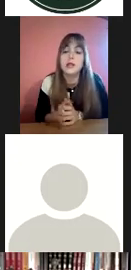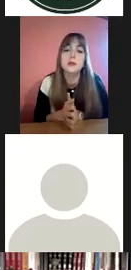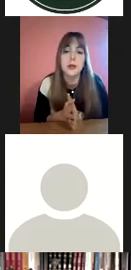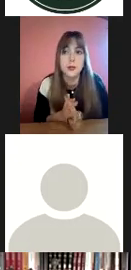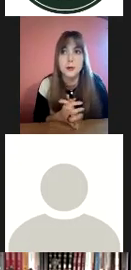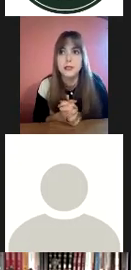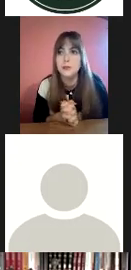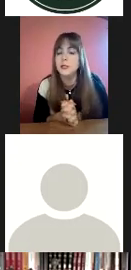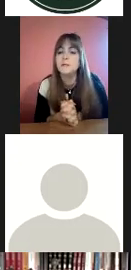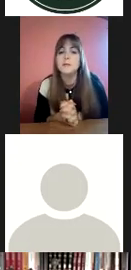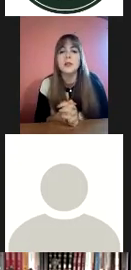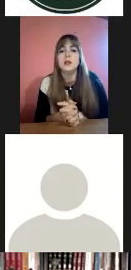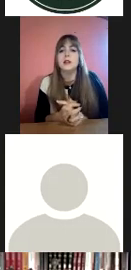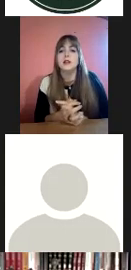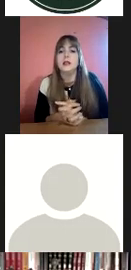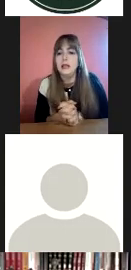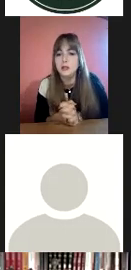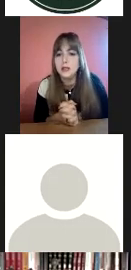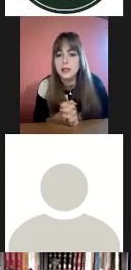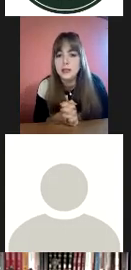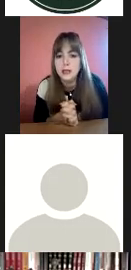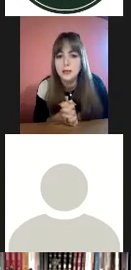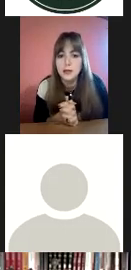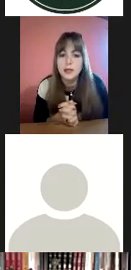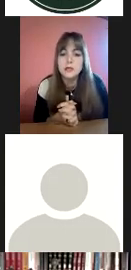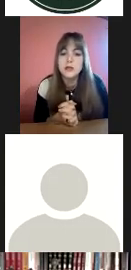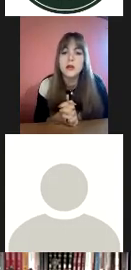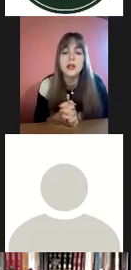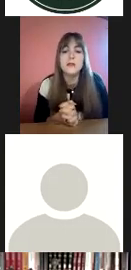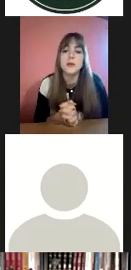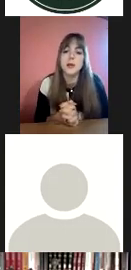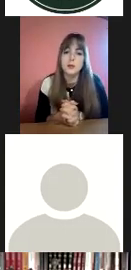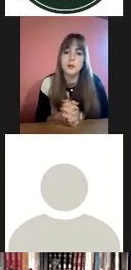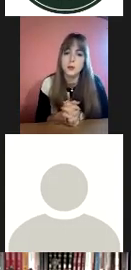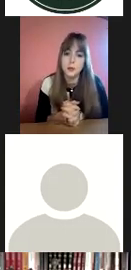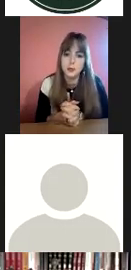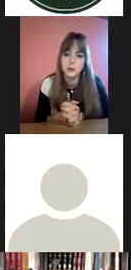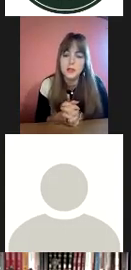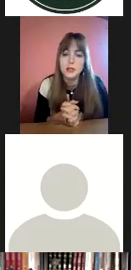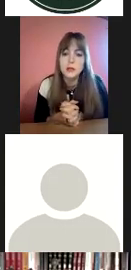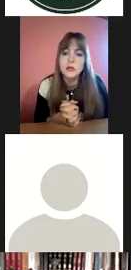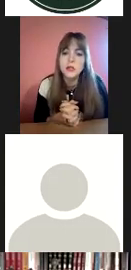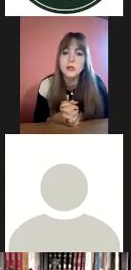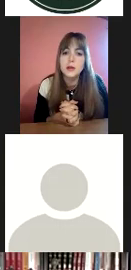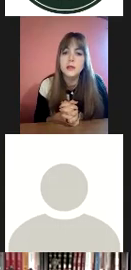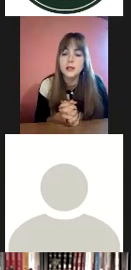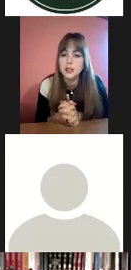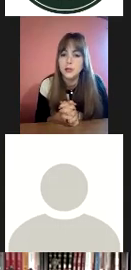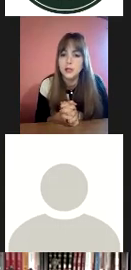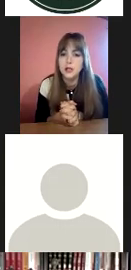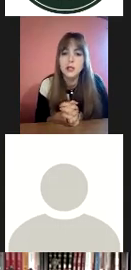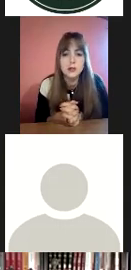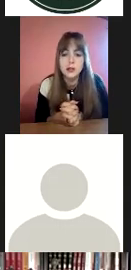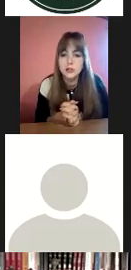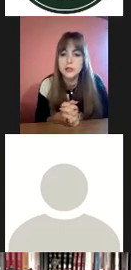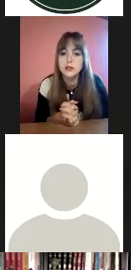de las ciudades, ¿no? Básicamente. Legislación argentina, ¿qué sucedió con la reforma del 94? Tenemos derecho a un ambiente sano.